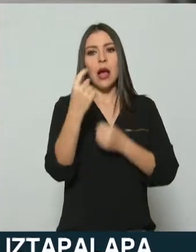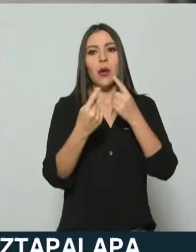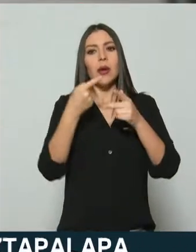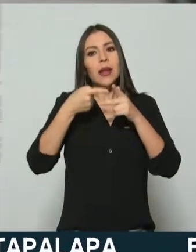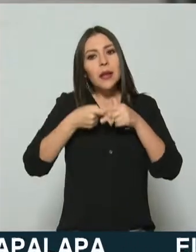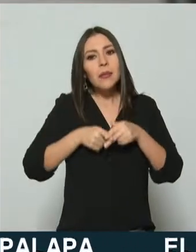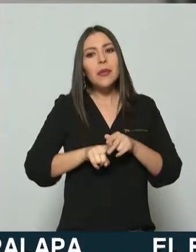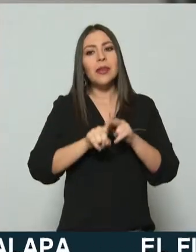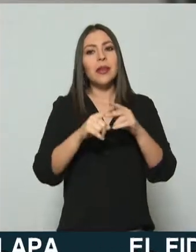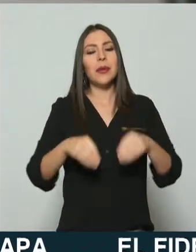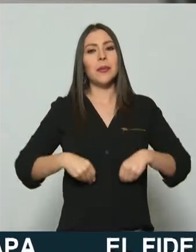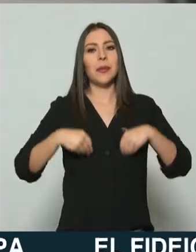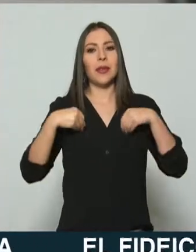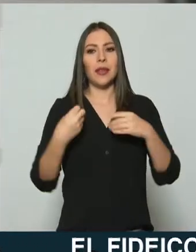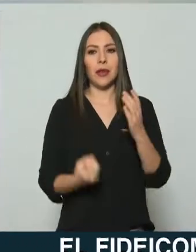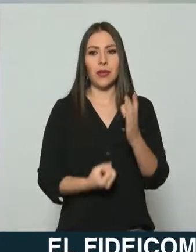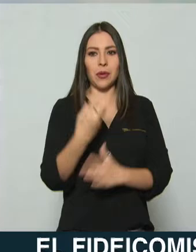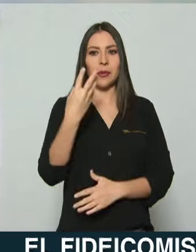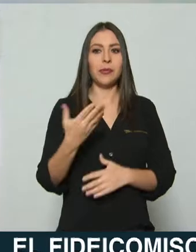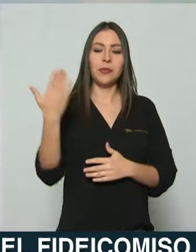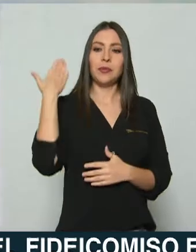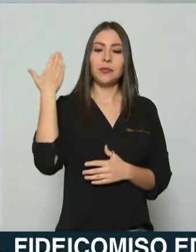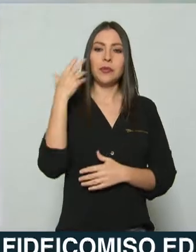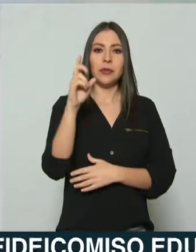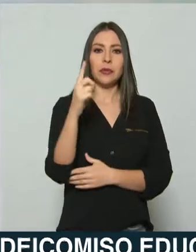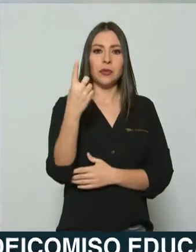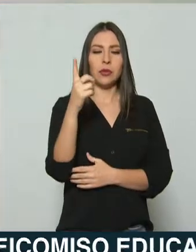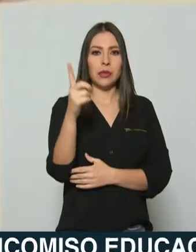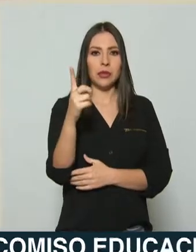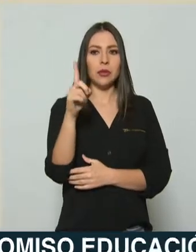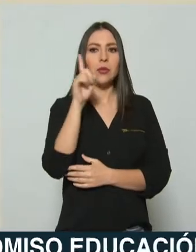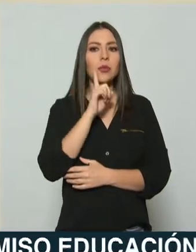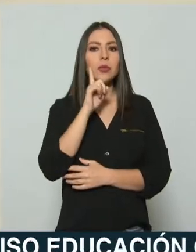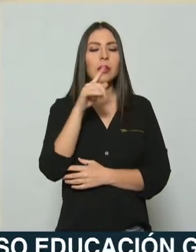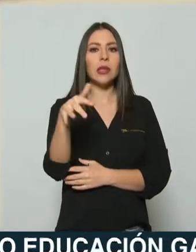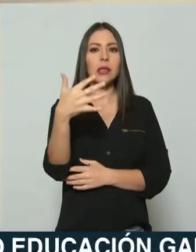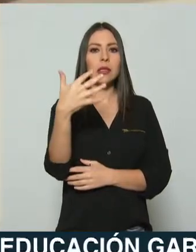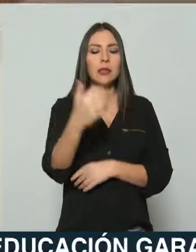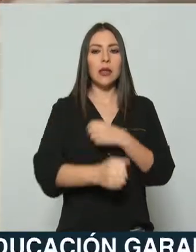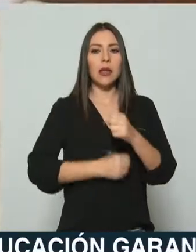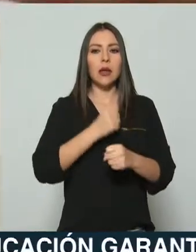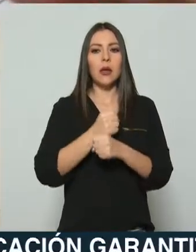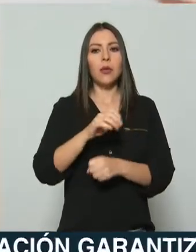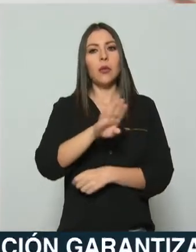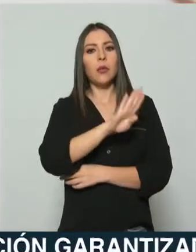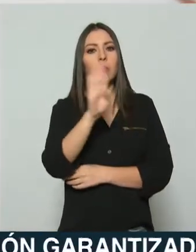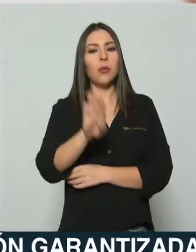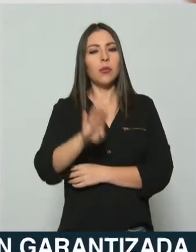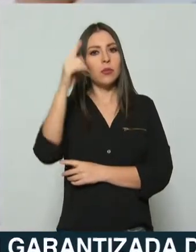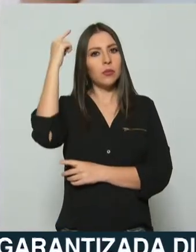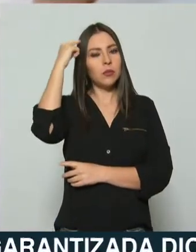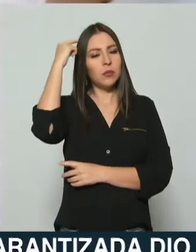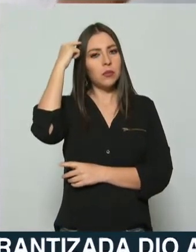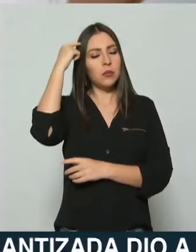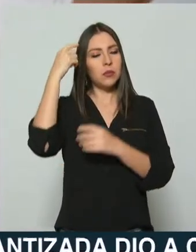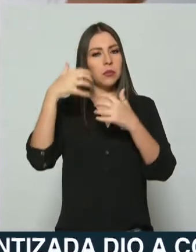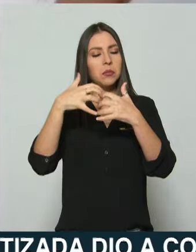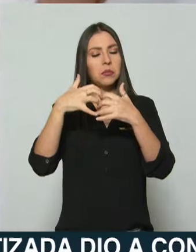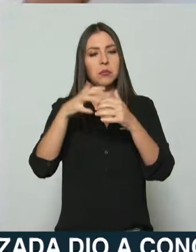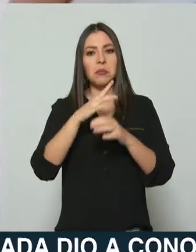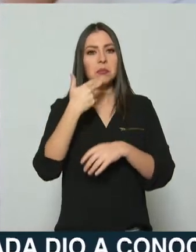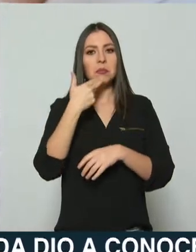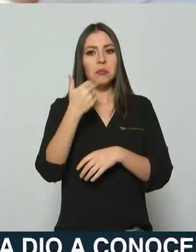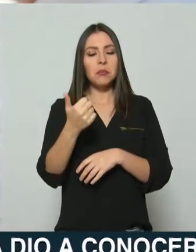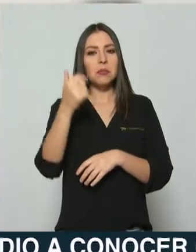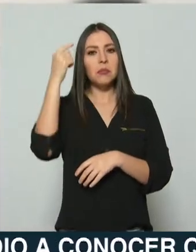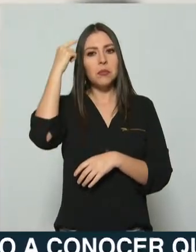nueva vida. El pasado 31 de diciembre, una joven de 15 años que murió a consecuencia de un edema cerebral donó su corazón,